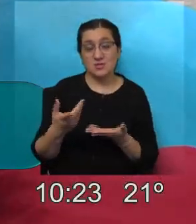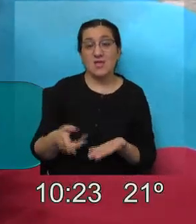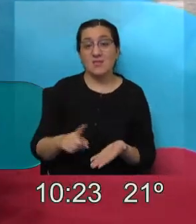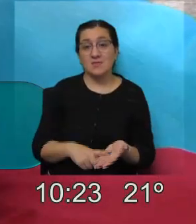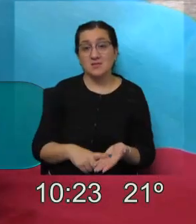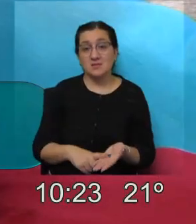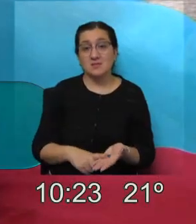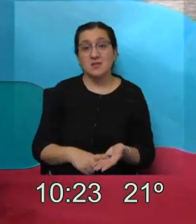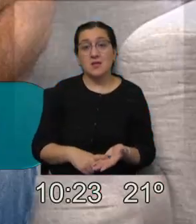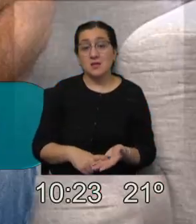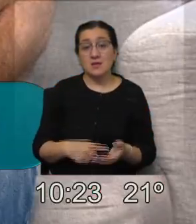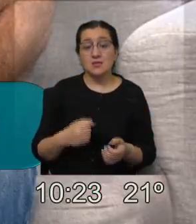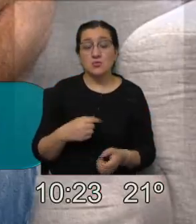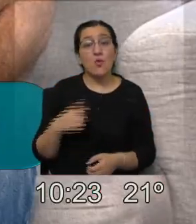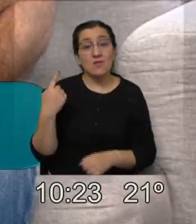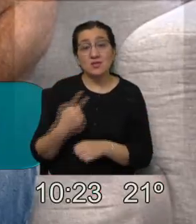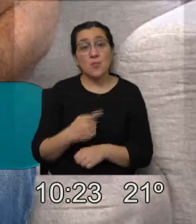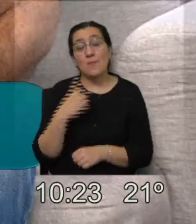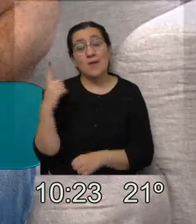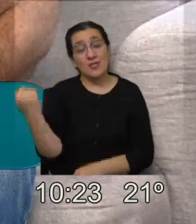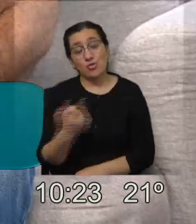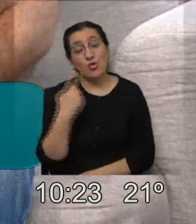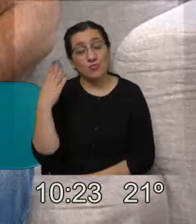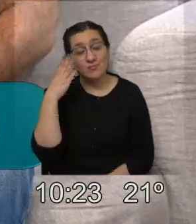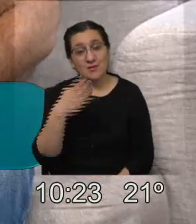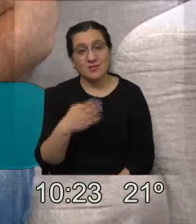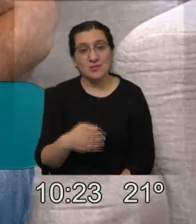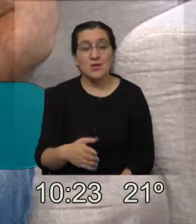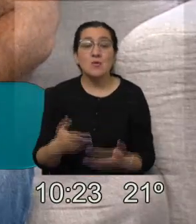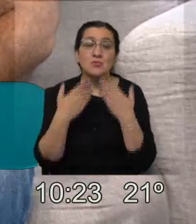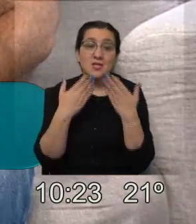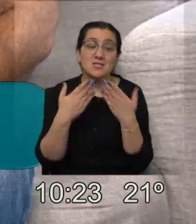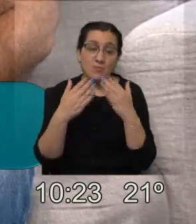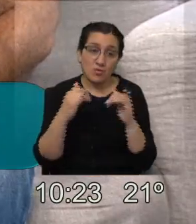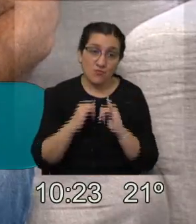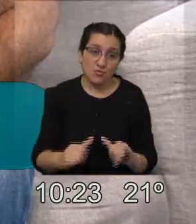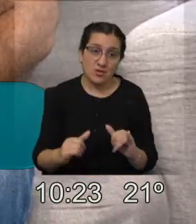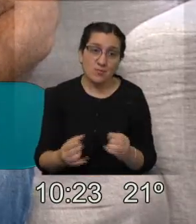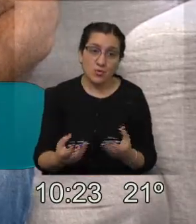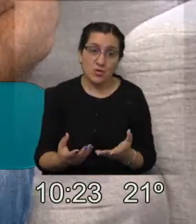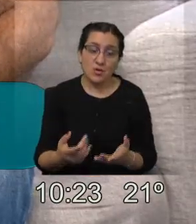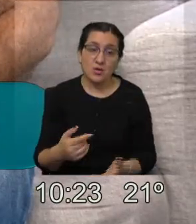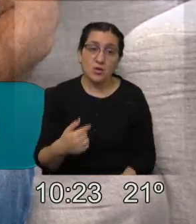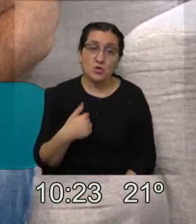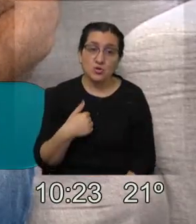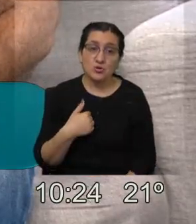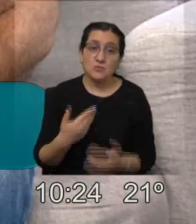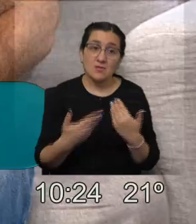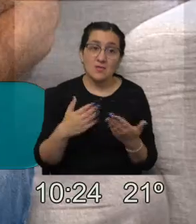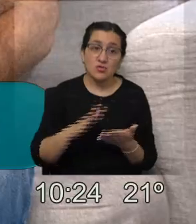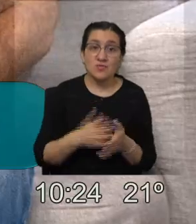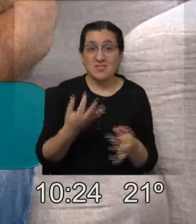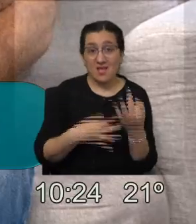creo que es una oportunidad para todos nosotros. Muchas gracias. Gracias por darnos voz además, porque lo que entendemos que en el fondo lo que estamos hablando es de